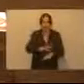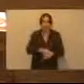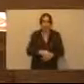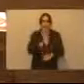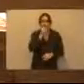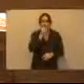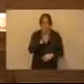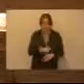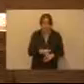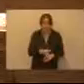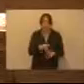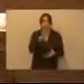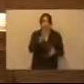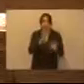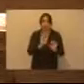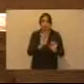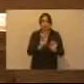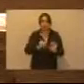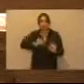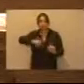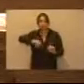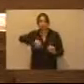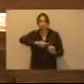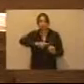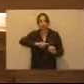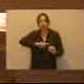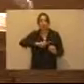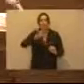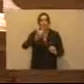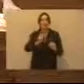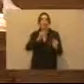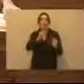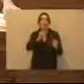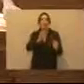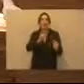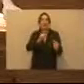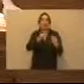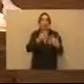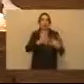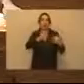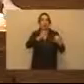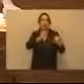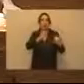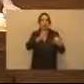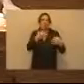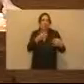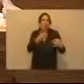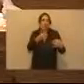Ben, é por ese motivo que a nós non nos basta col debate parlamentario regular